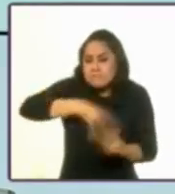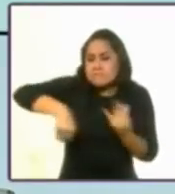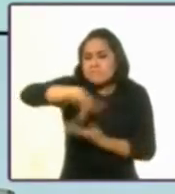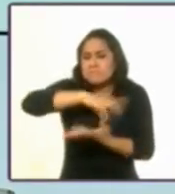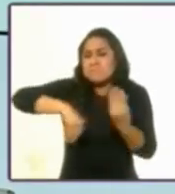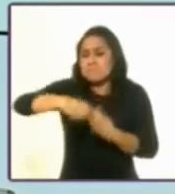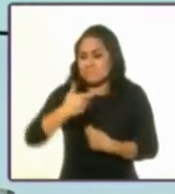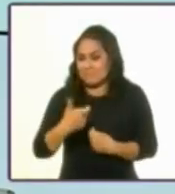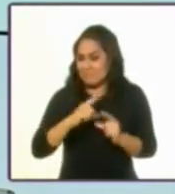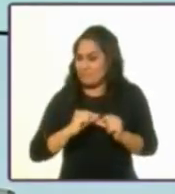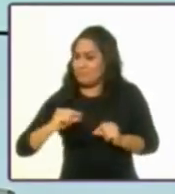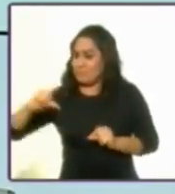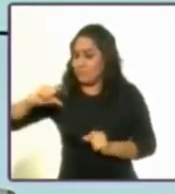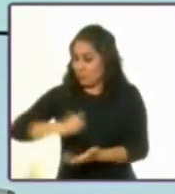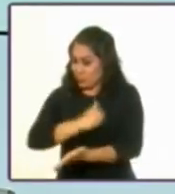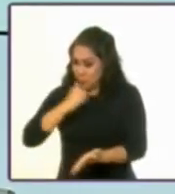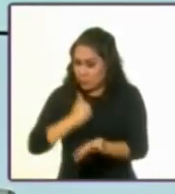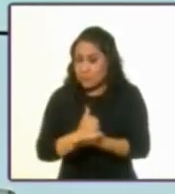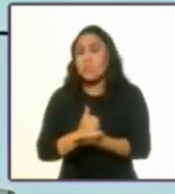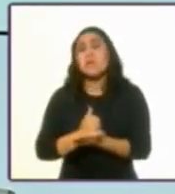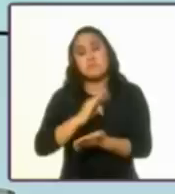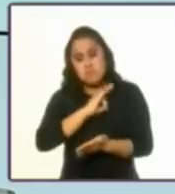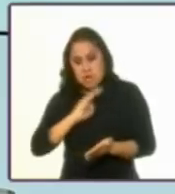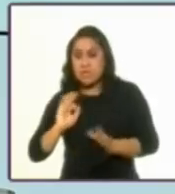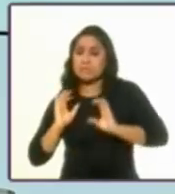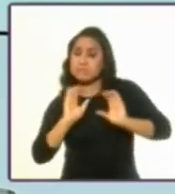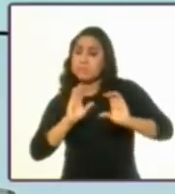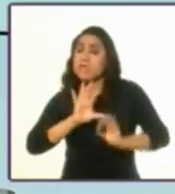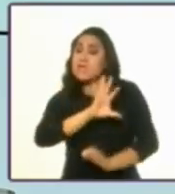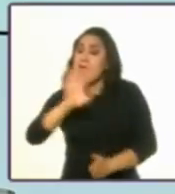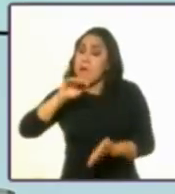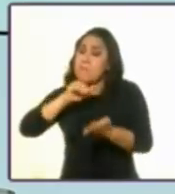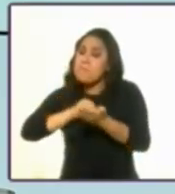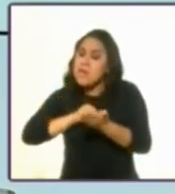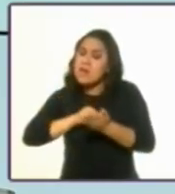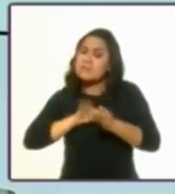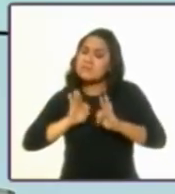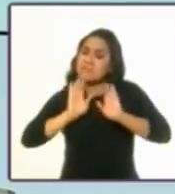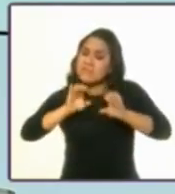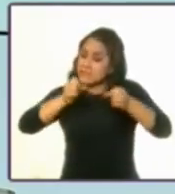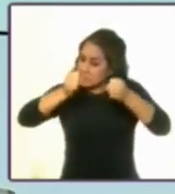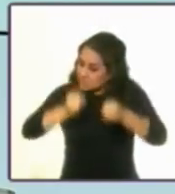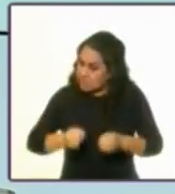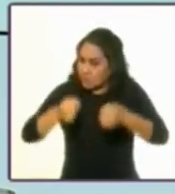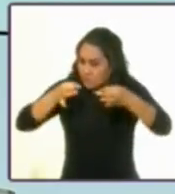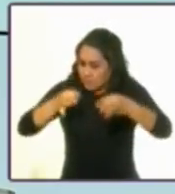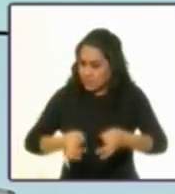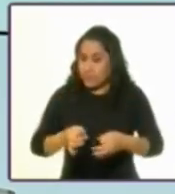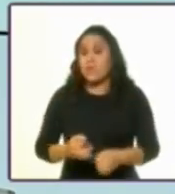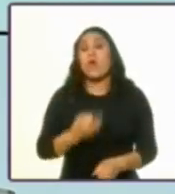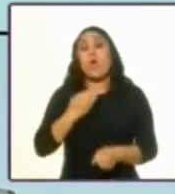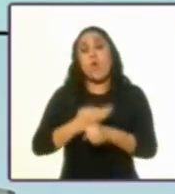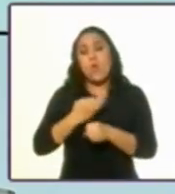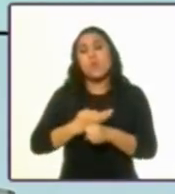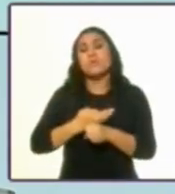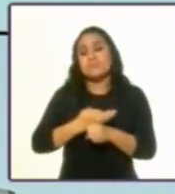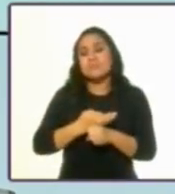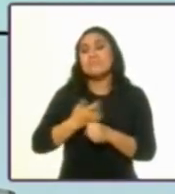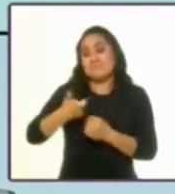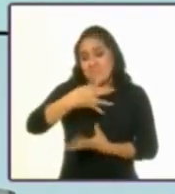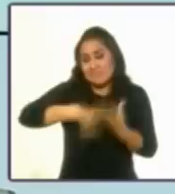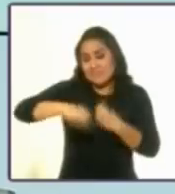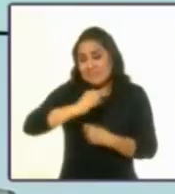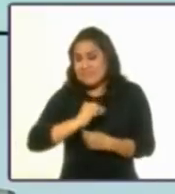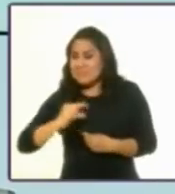y vamos a crear más de 500.000 empleos formales y estables el desarrollo económico de la ciudad tiene que ser